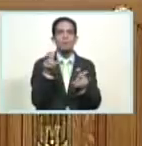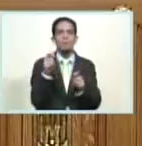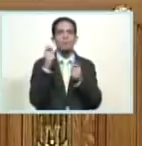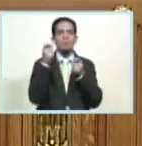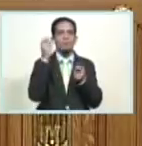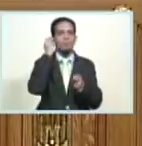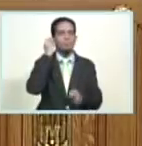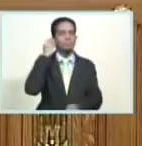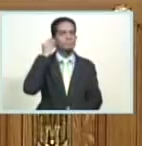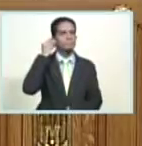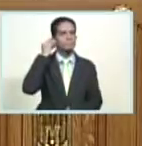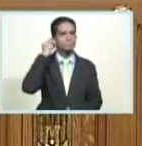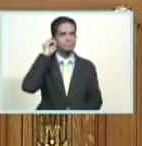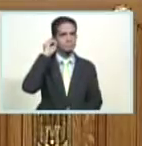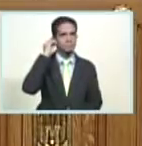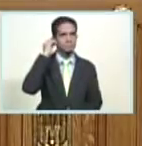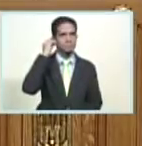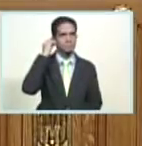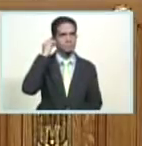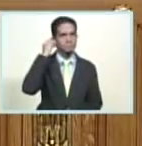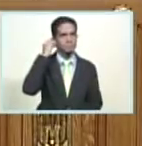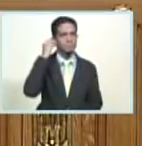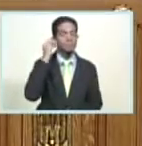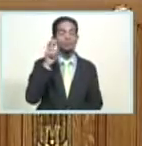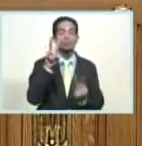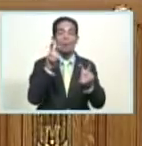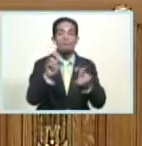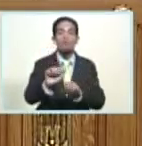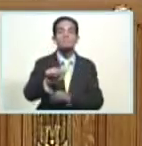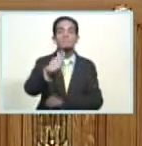por nuevos directores de la clase